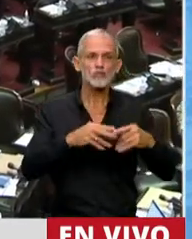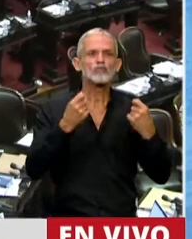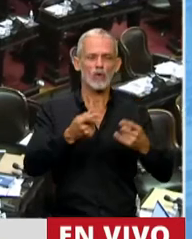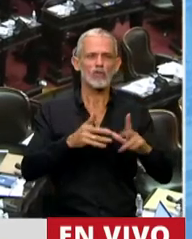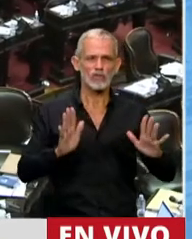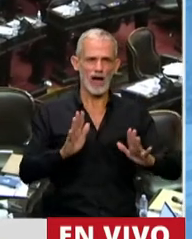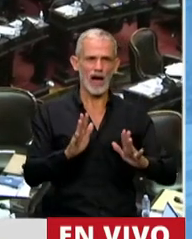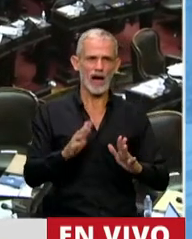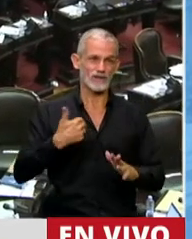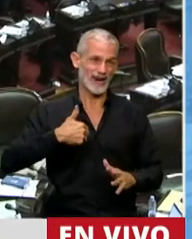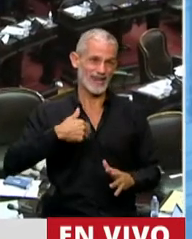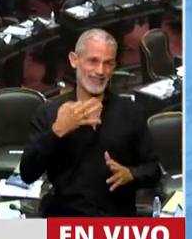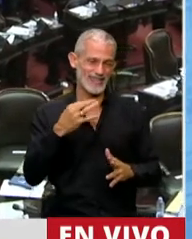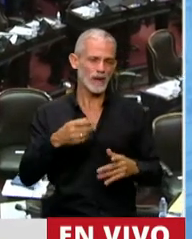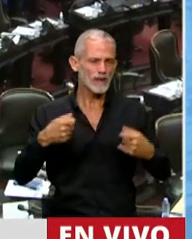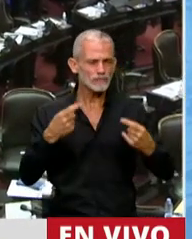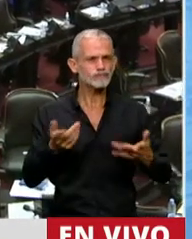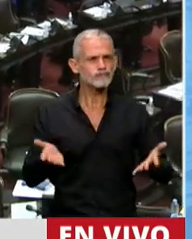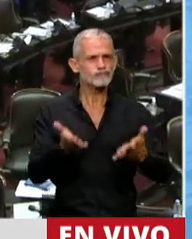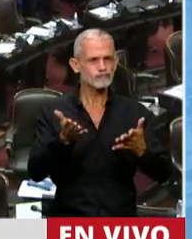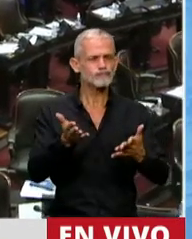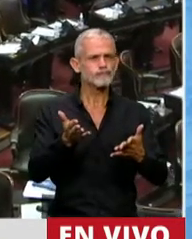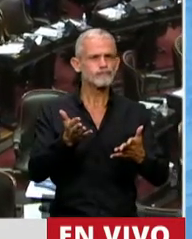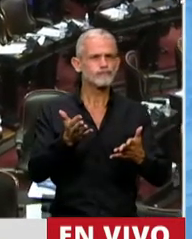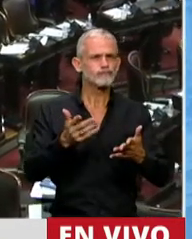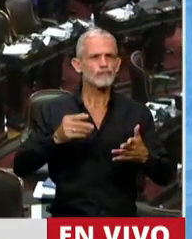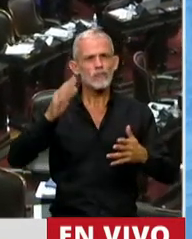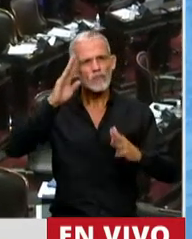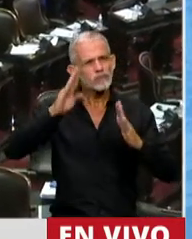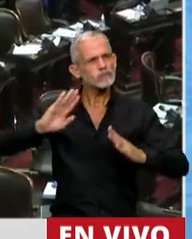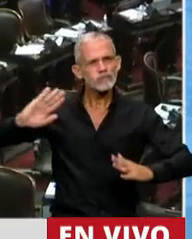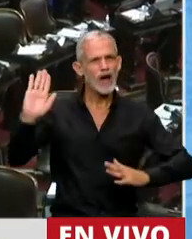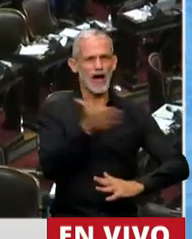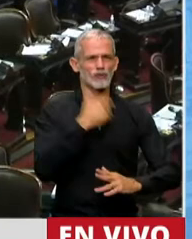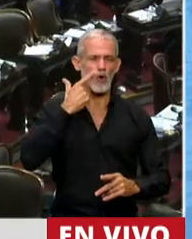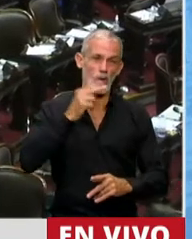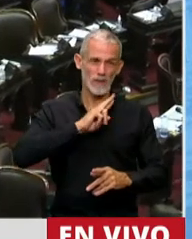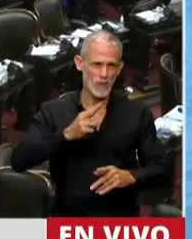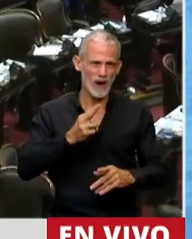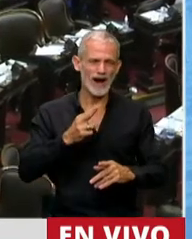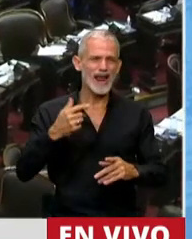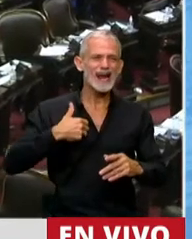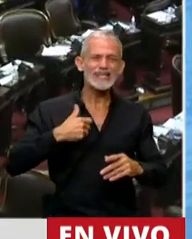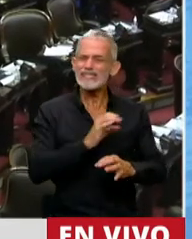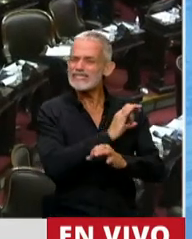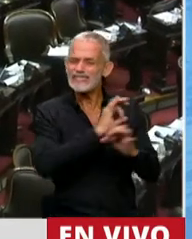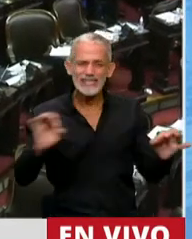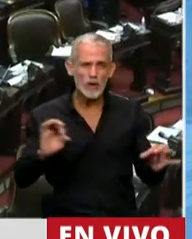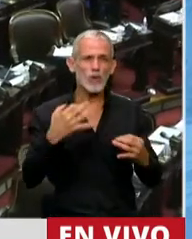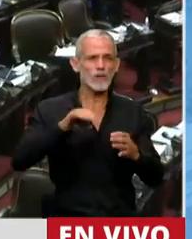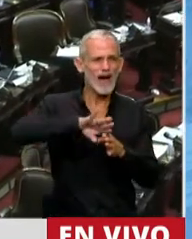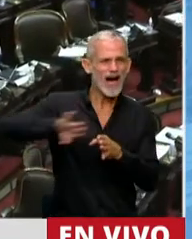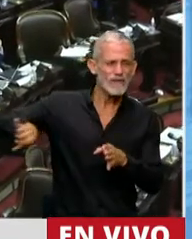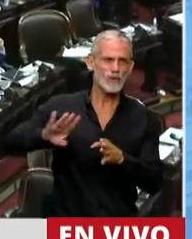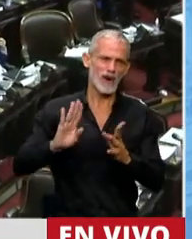patria tengan en cuenta de forma directa y clara a todos y todas. Ningún argentino o argentina puede estar